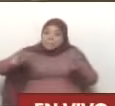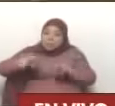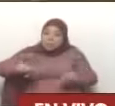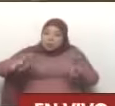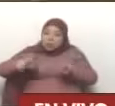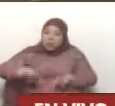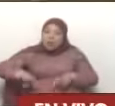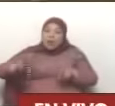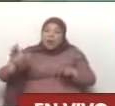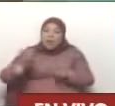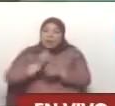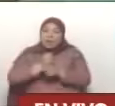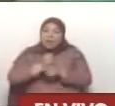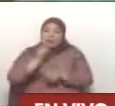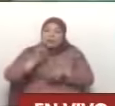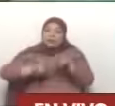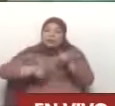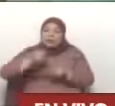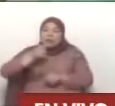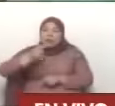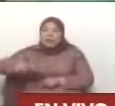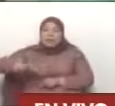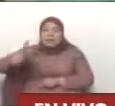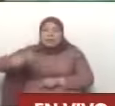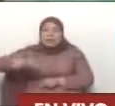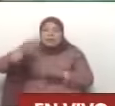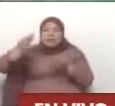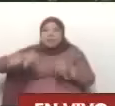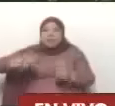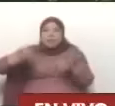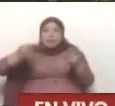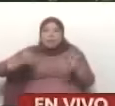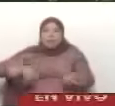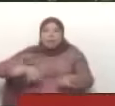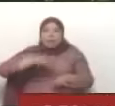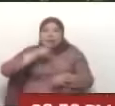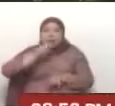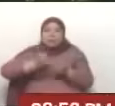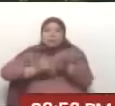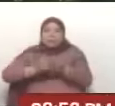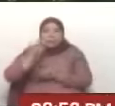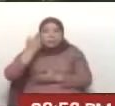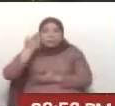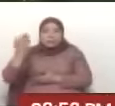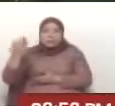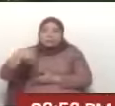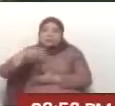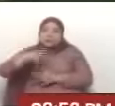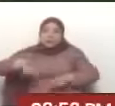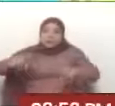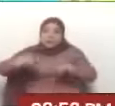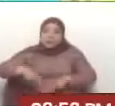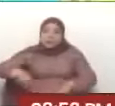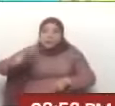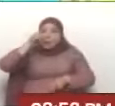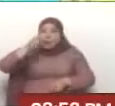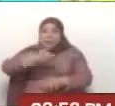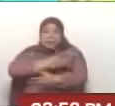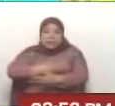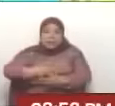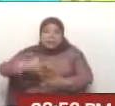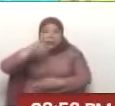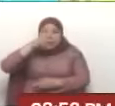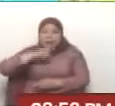los descubrimientos y es impresionante lo que va a surgir de allí, animales con millones de